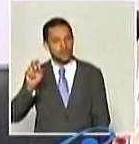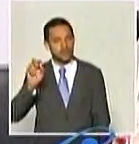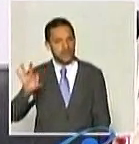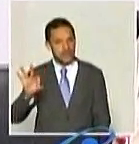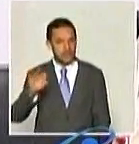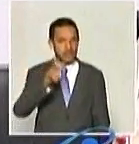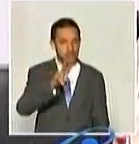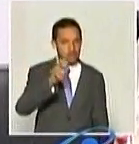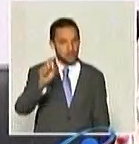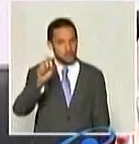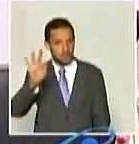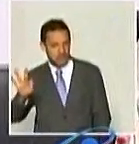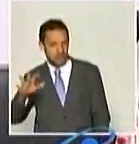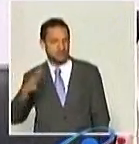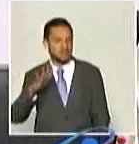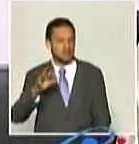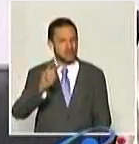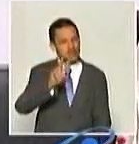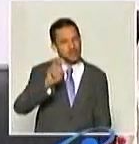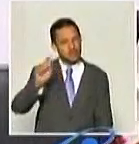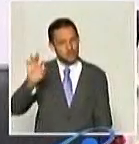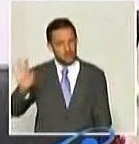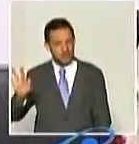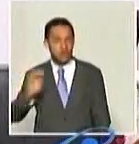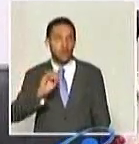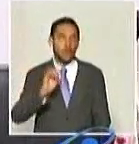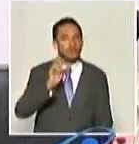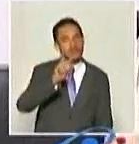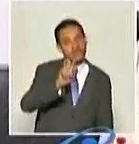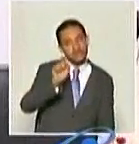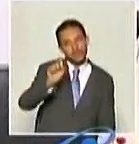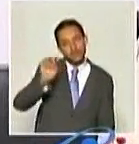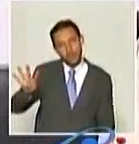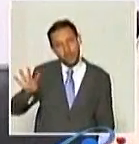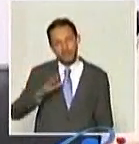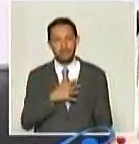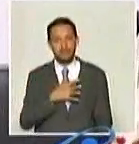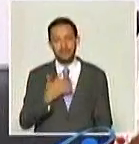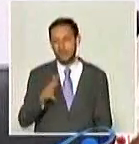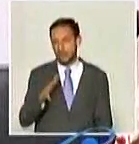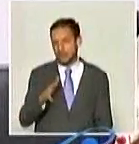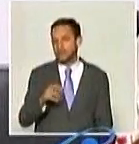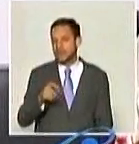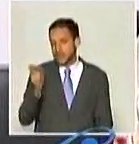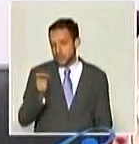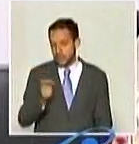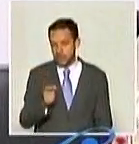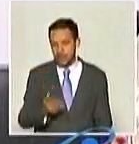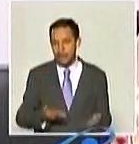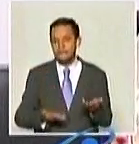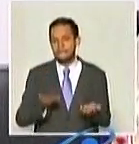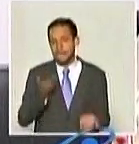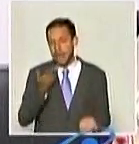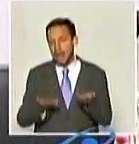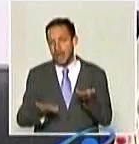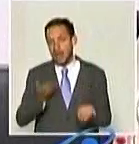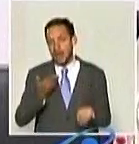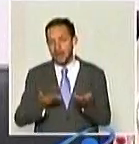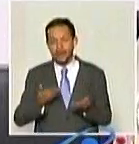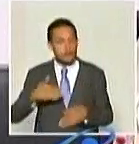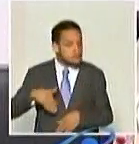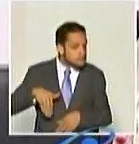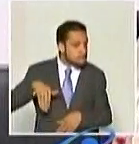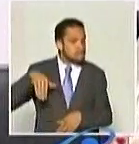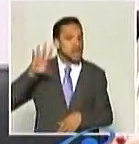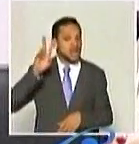7.3, más o menos de 7.2 a 7.4, promedio 7.3. Entonces mantengamos el organismo en ese